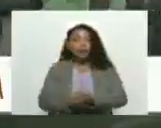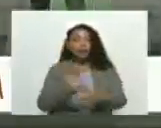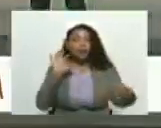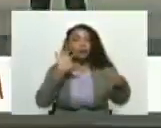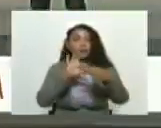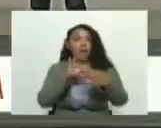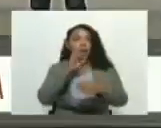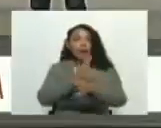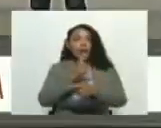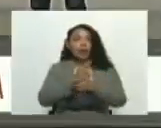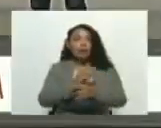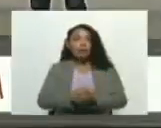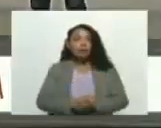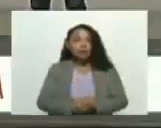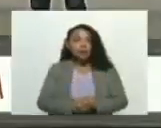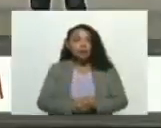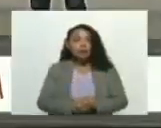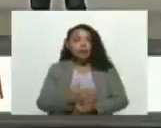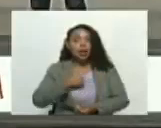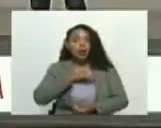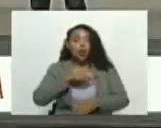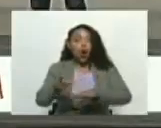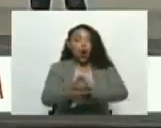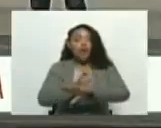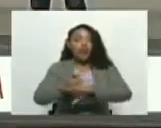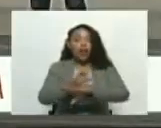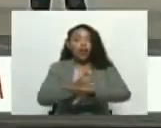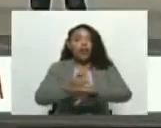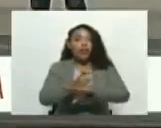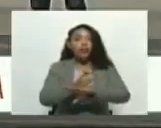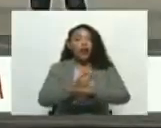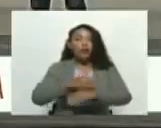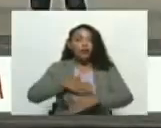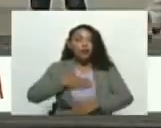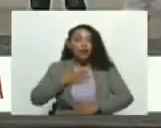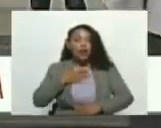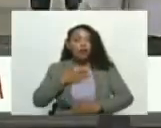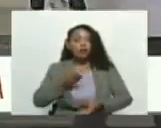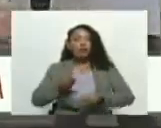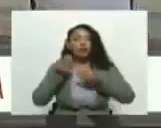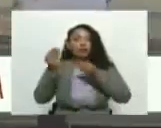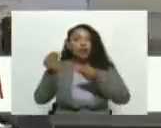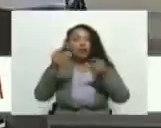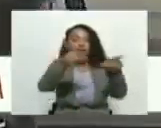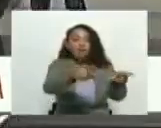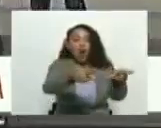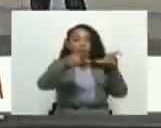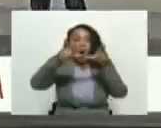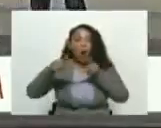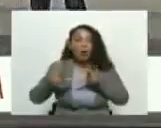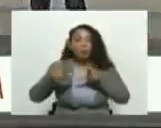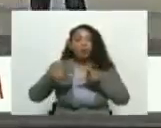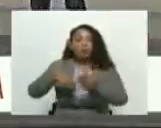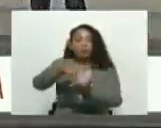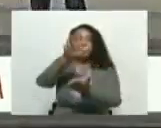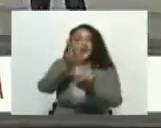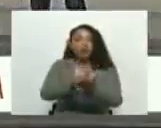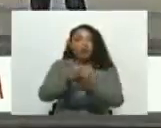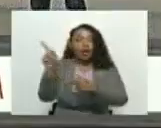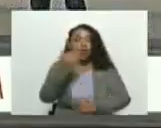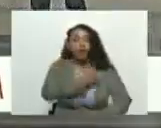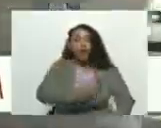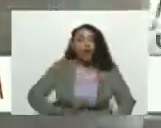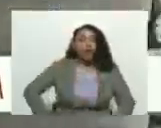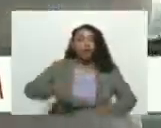red de concesionarios. Nuestro gobernador, por favor, si le puede entregar su certificado que lo acredita como dueño de